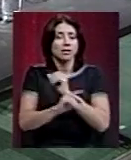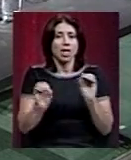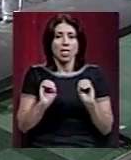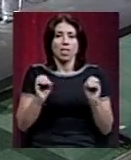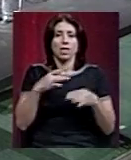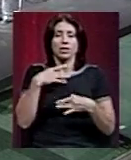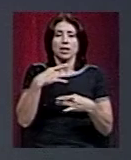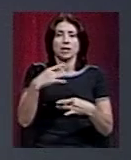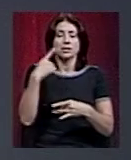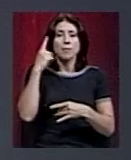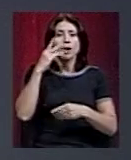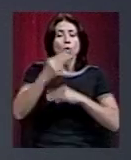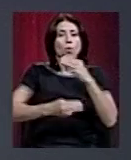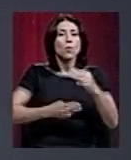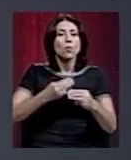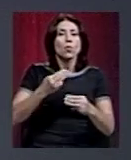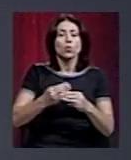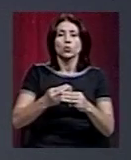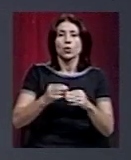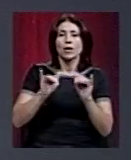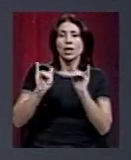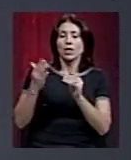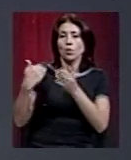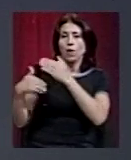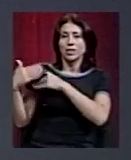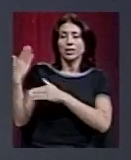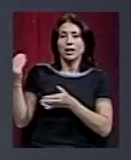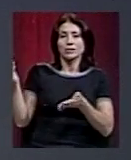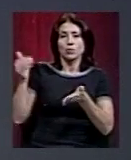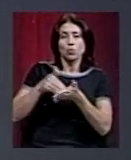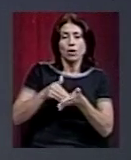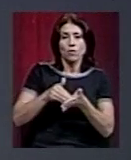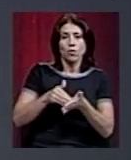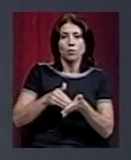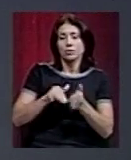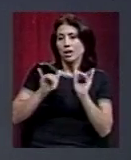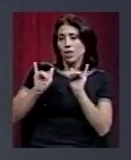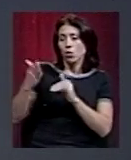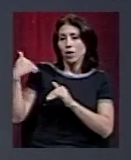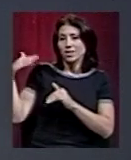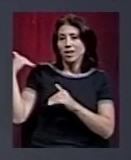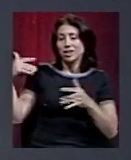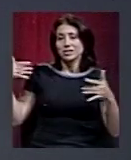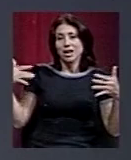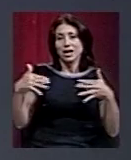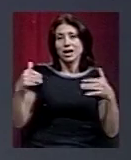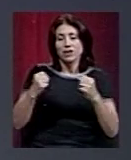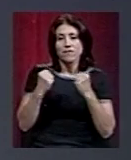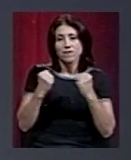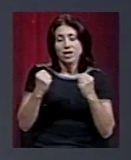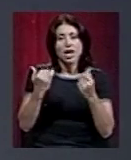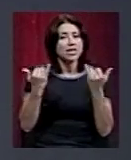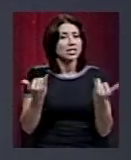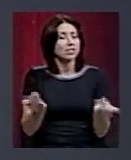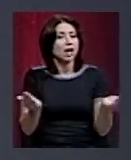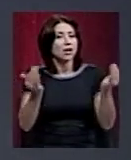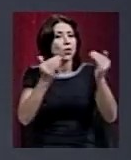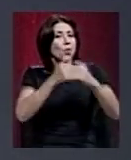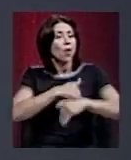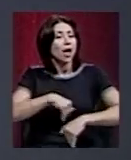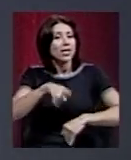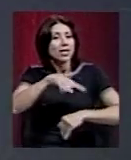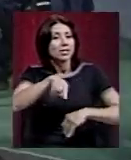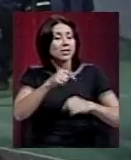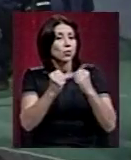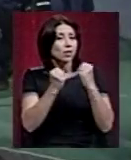un mundo que dejó atrás, de nuevo, una vez más lo decimos, la Guerra Fría, y ya no hay esa pugna entre potencias hegemónicas. Lo único